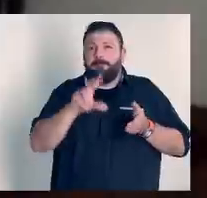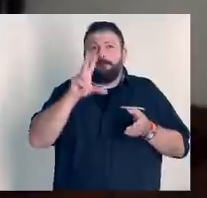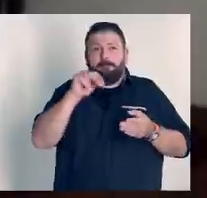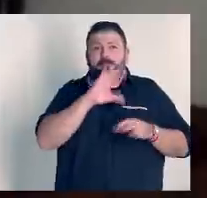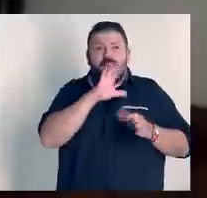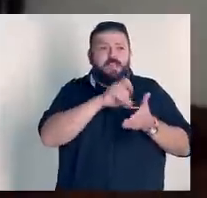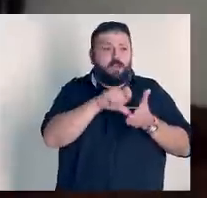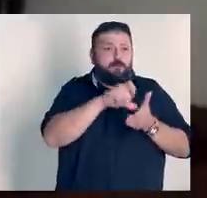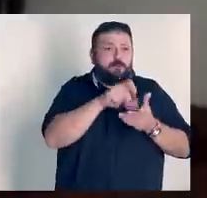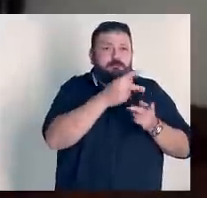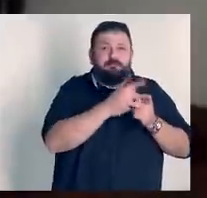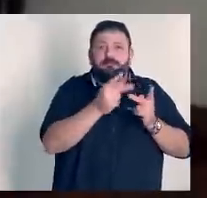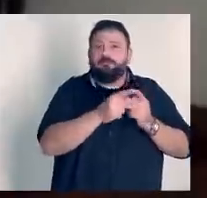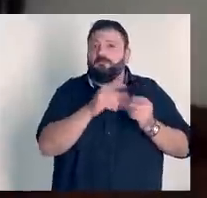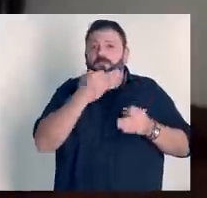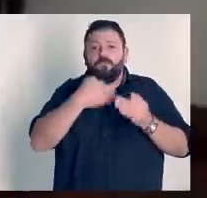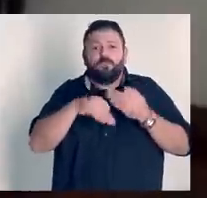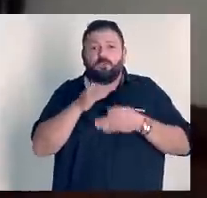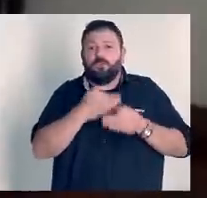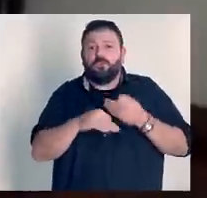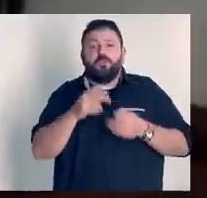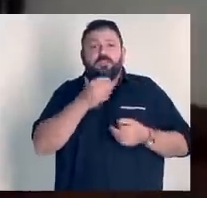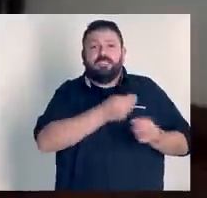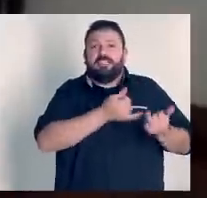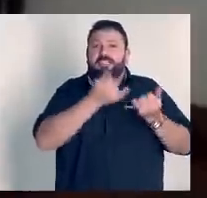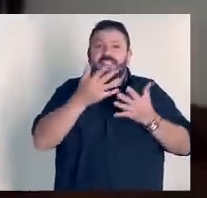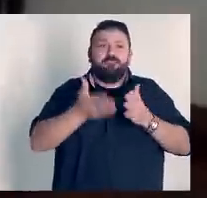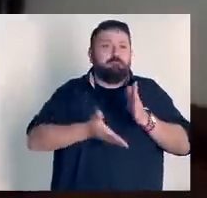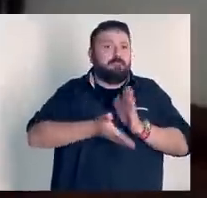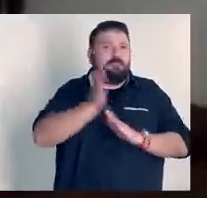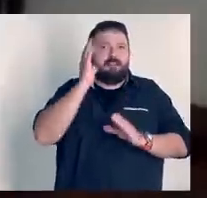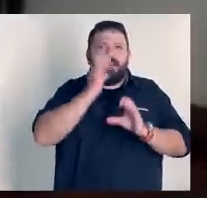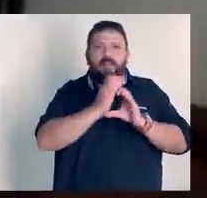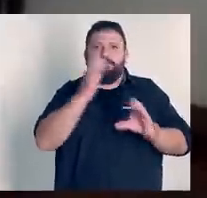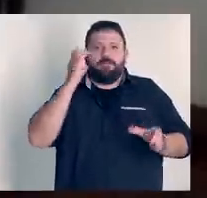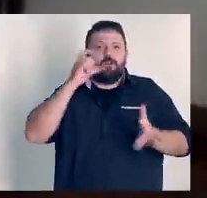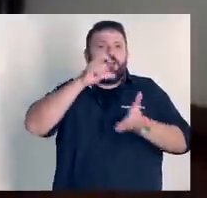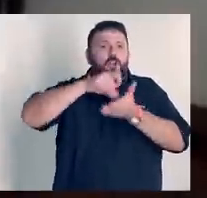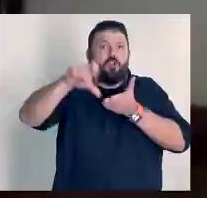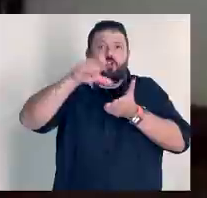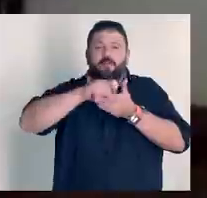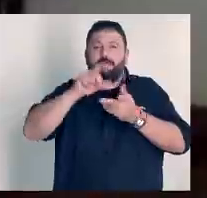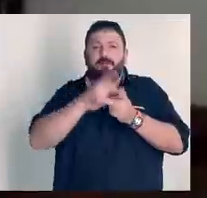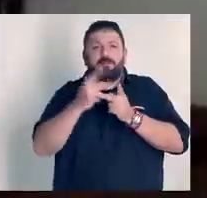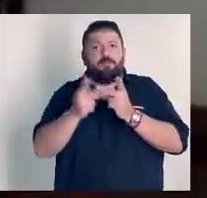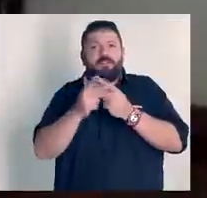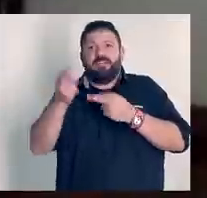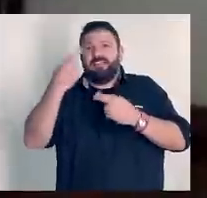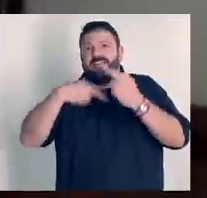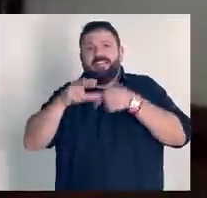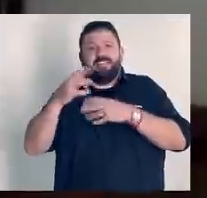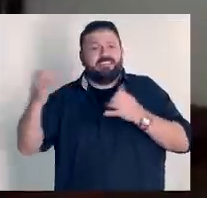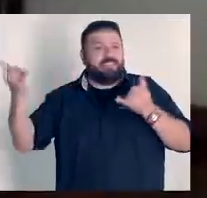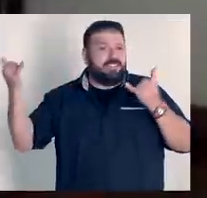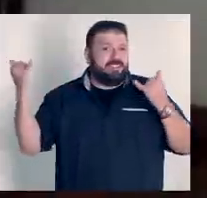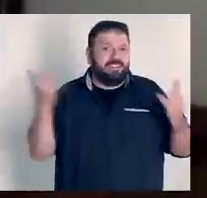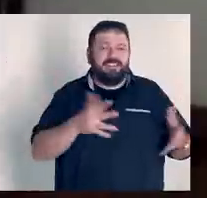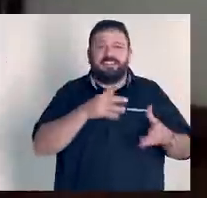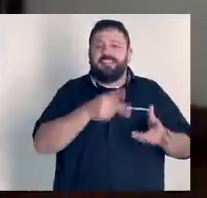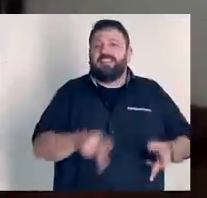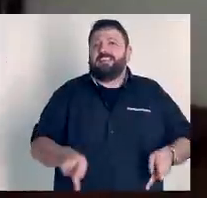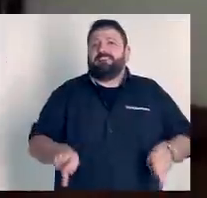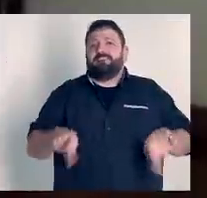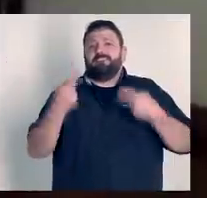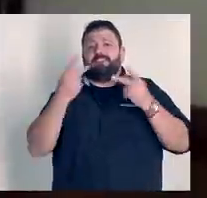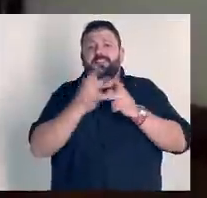10 productos, entonces era, corre, tómate el camión, llega al Cedis, compra el producto, córrele otra vez, súbete un camión, entrega el producto.